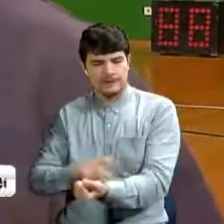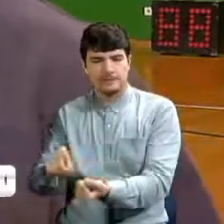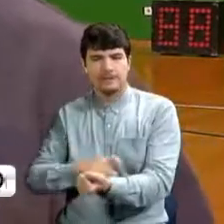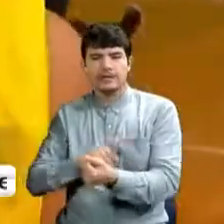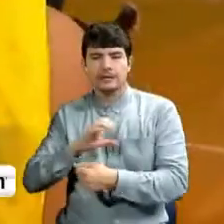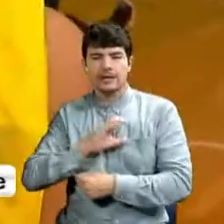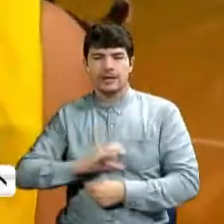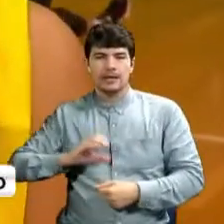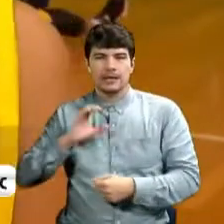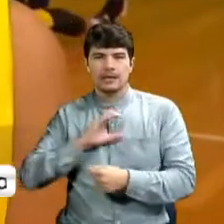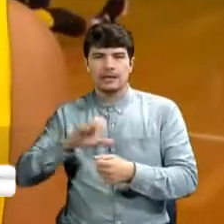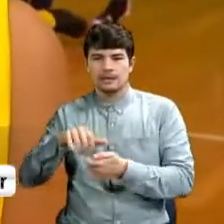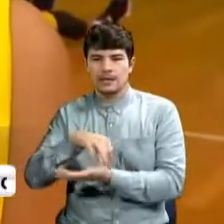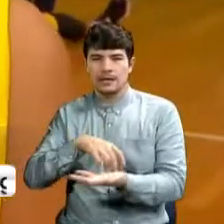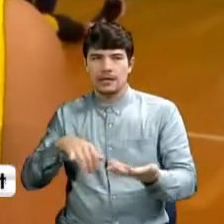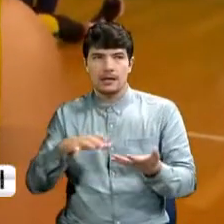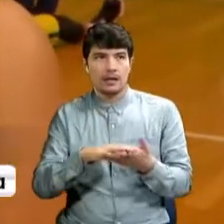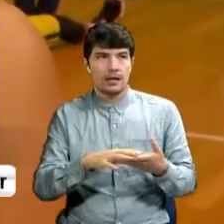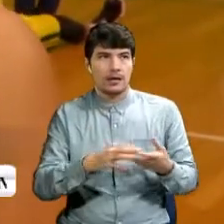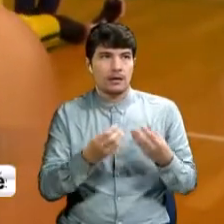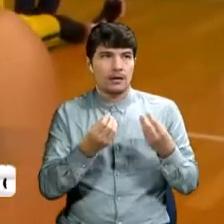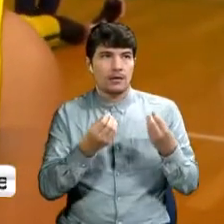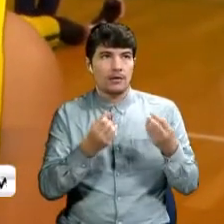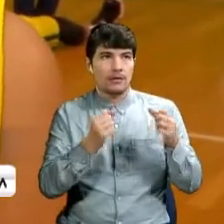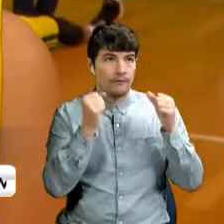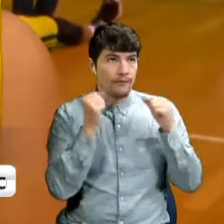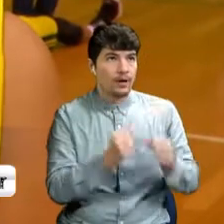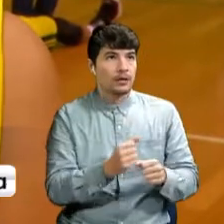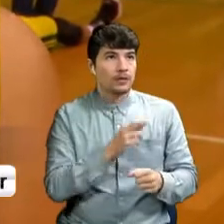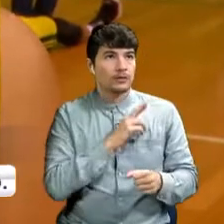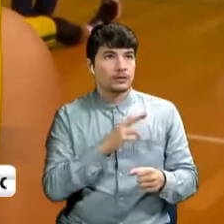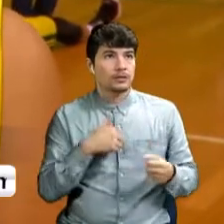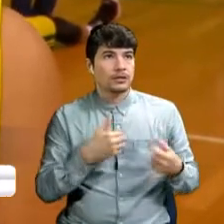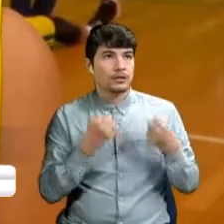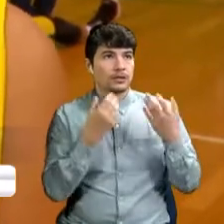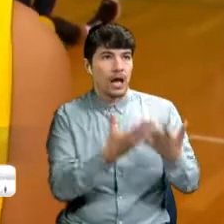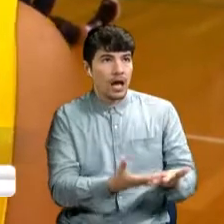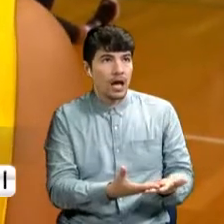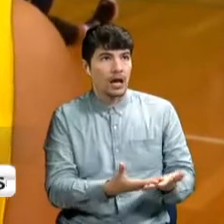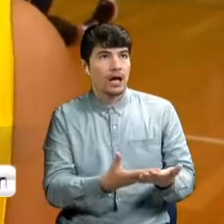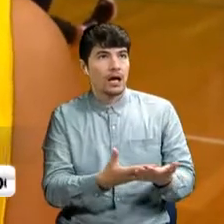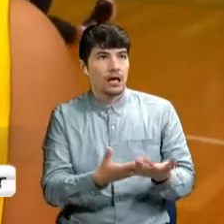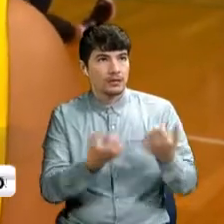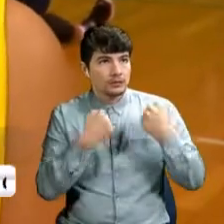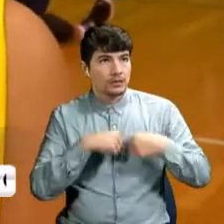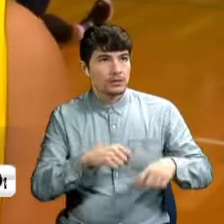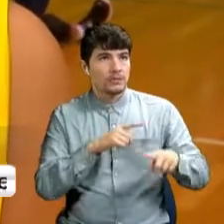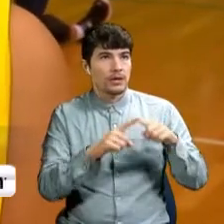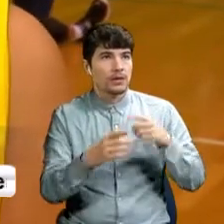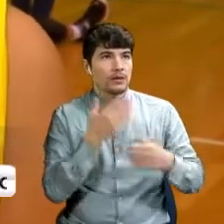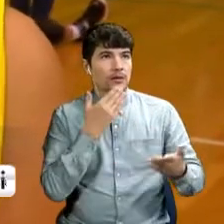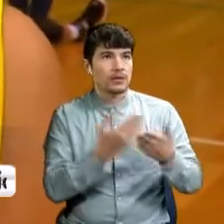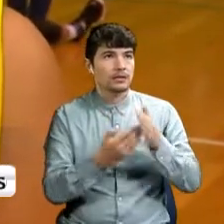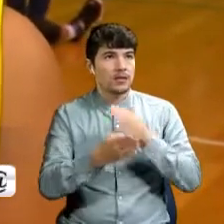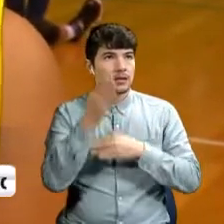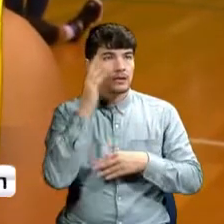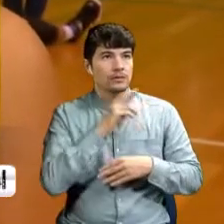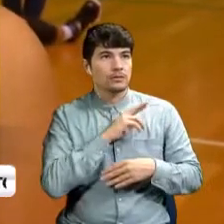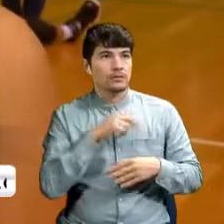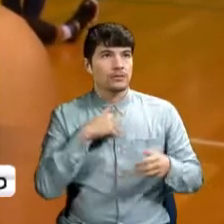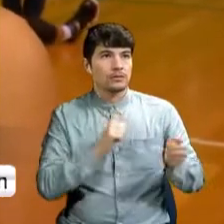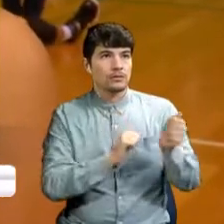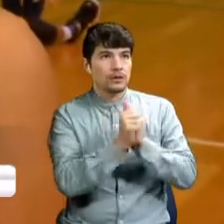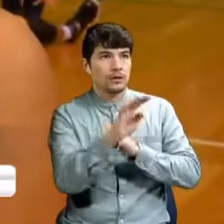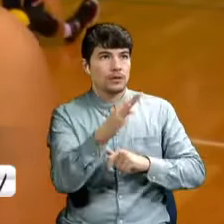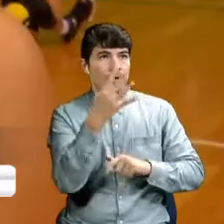adelante el juego estoy muy apretado pues dimos todo lo que pudimos y gracias a día llegamos a cuartos y espero que